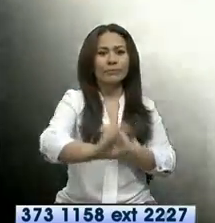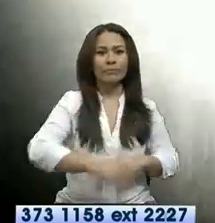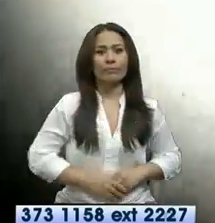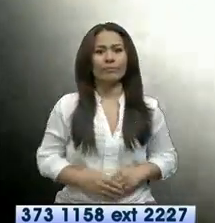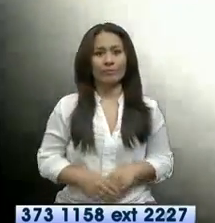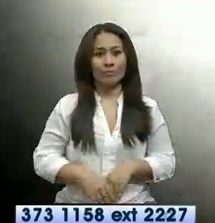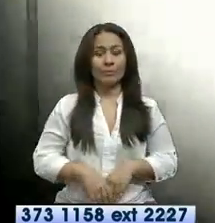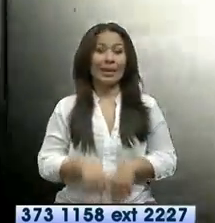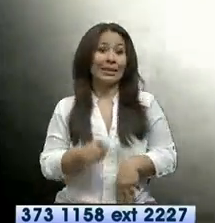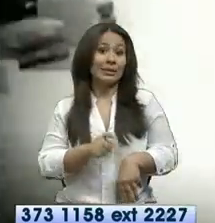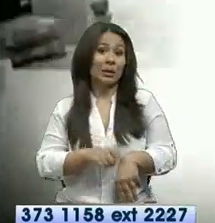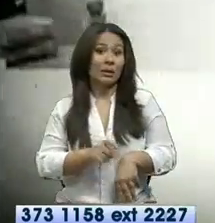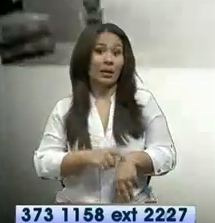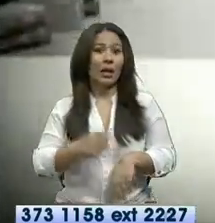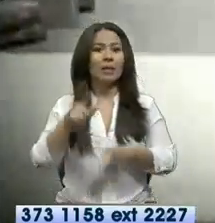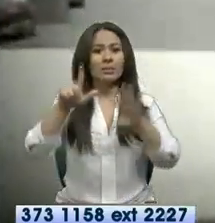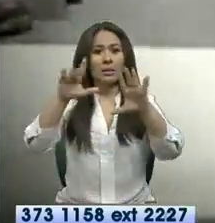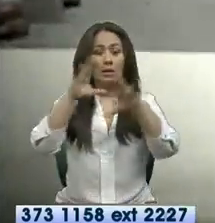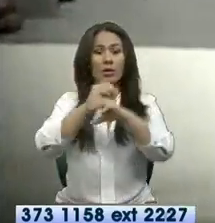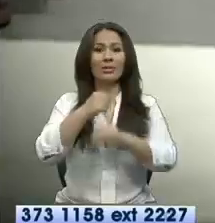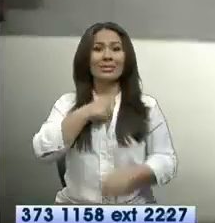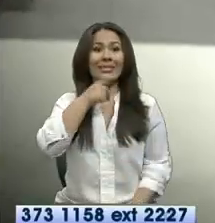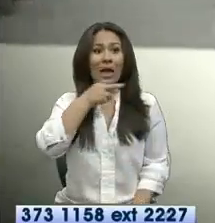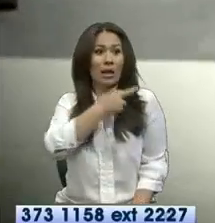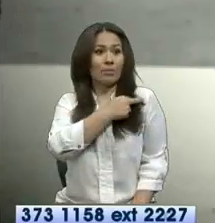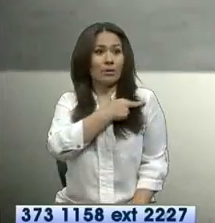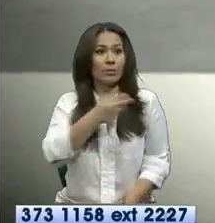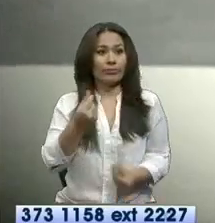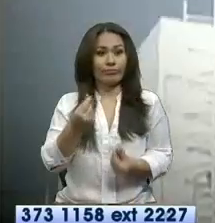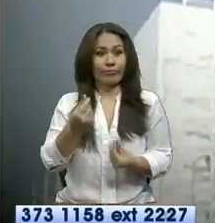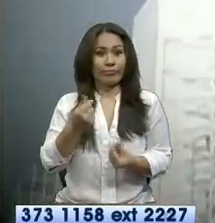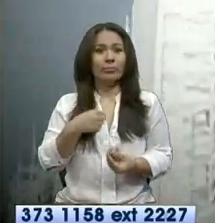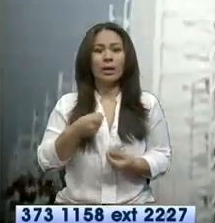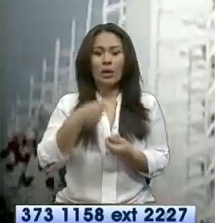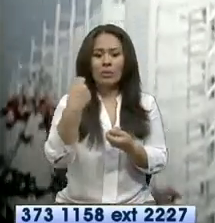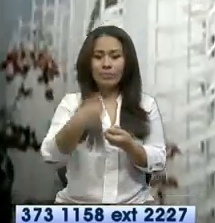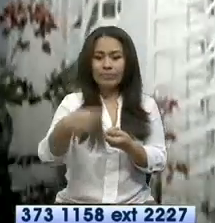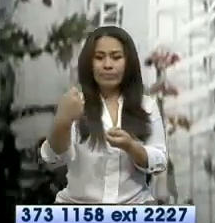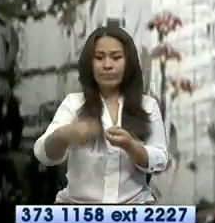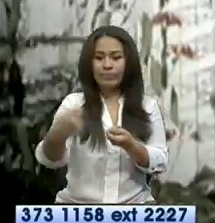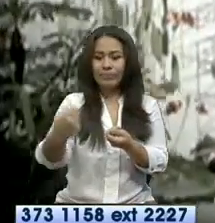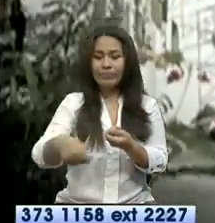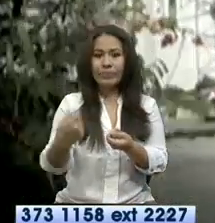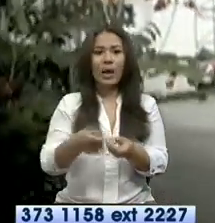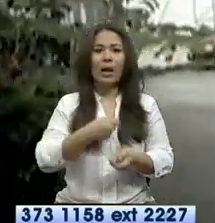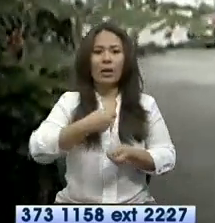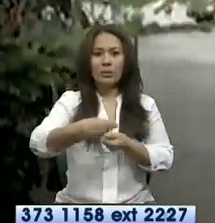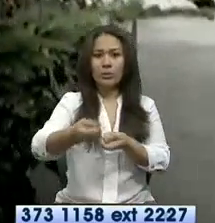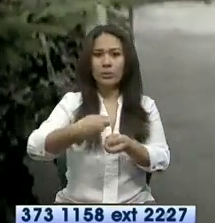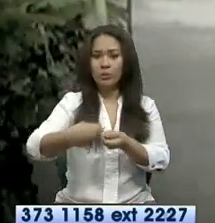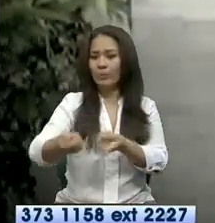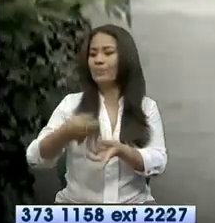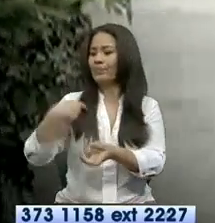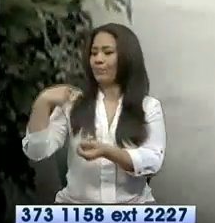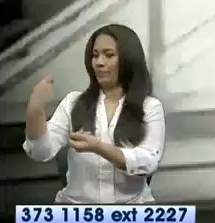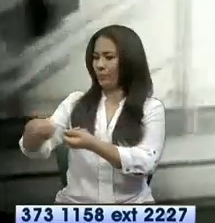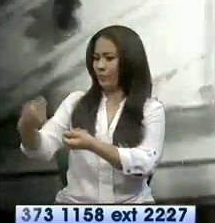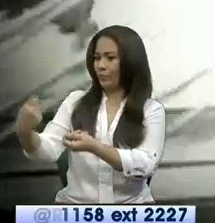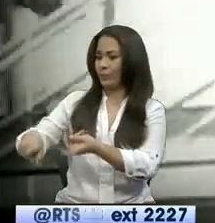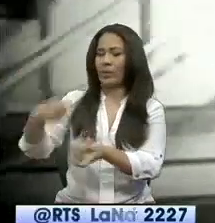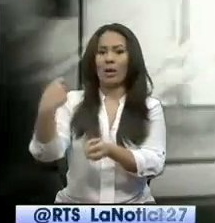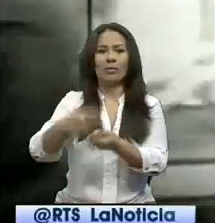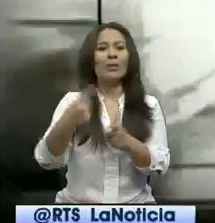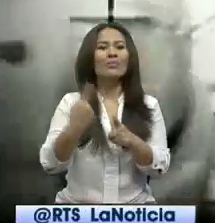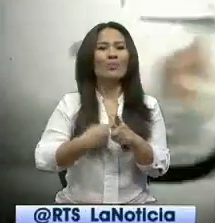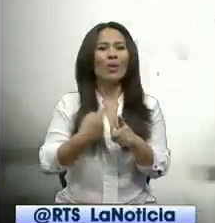de las 19 horas, el encargado de la obra reunió su personal. Empezó a cancelar en efectivo los valores de sus quincenas y